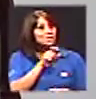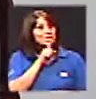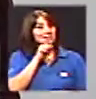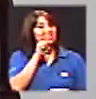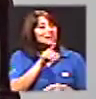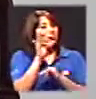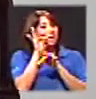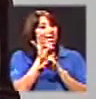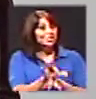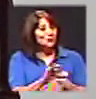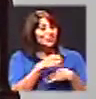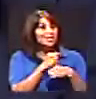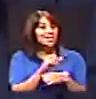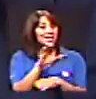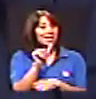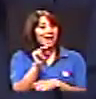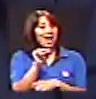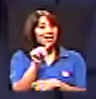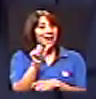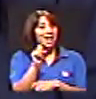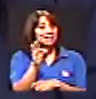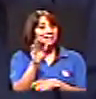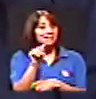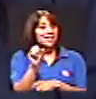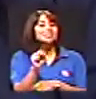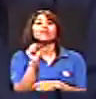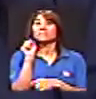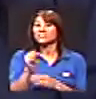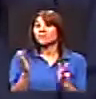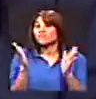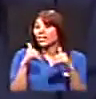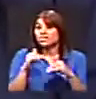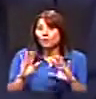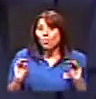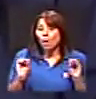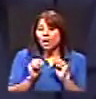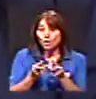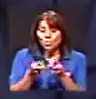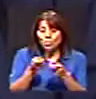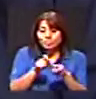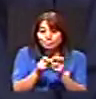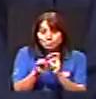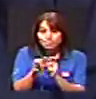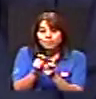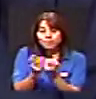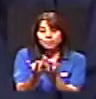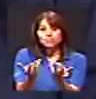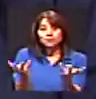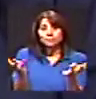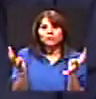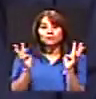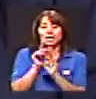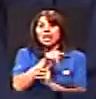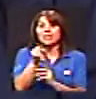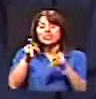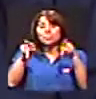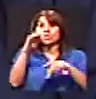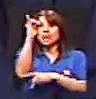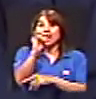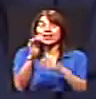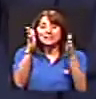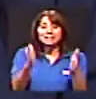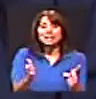esa tradición casi se pierde. No tienen estos artesanos y artistas, no tienen una plaza, no tienen un lugar, un espacio para hacer